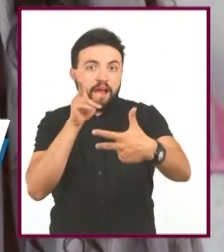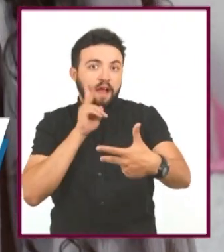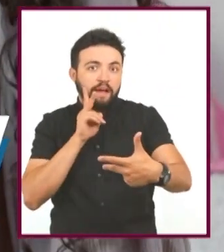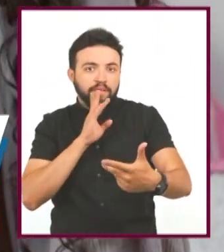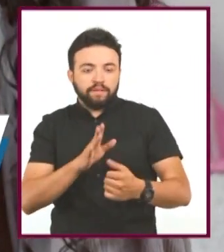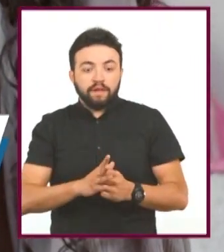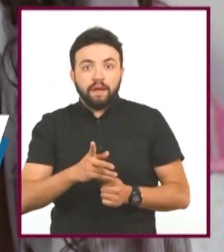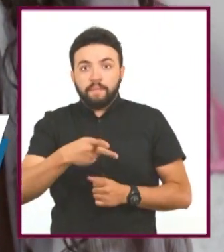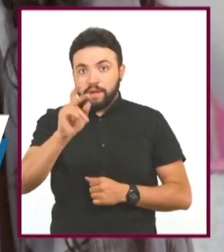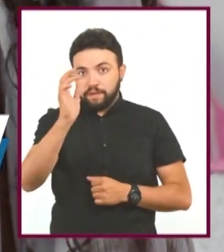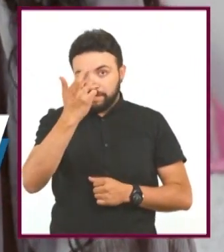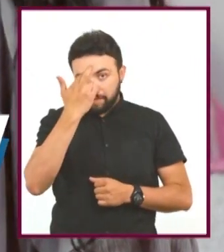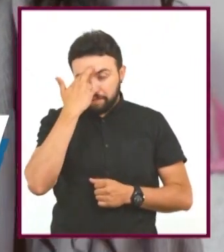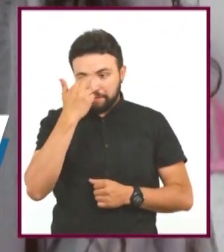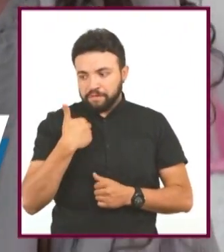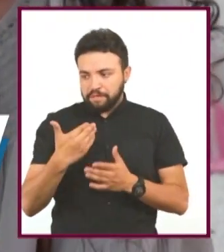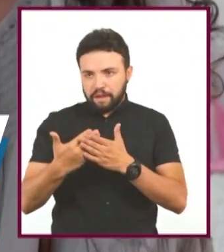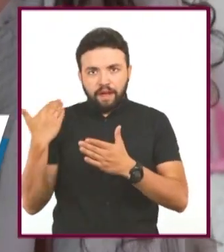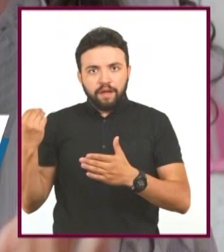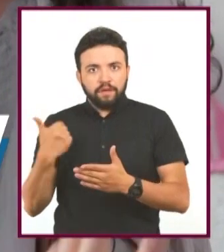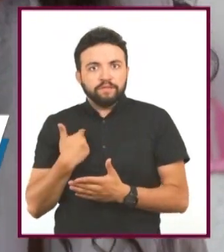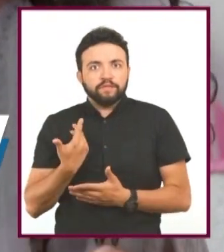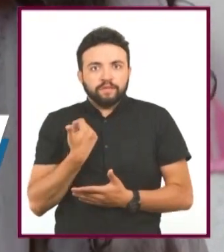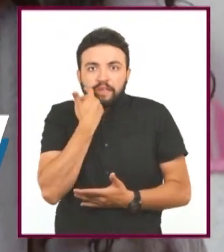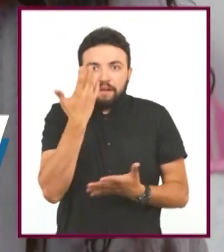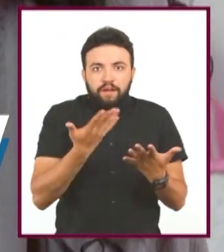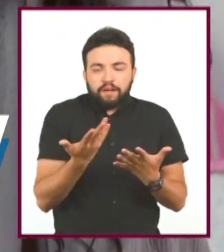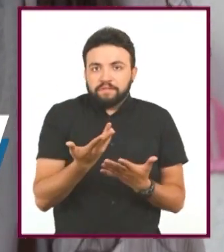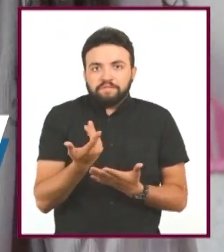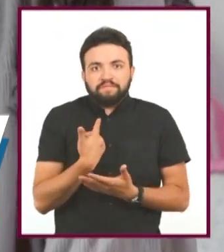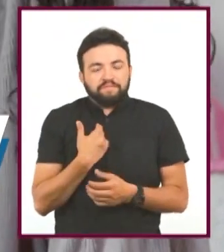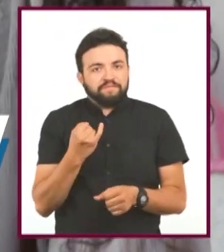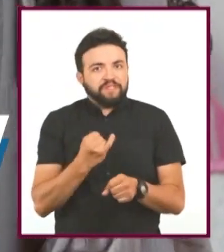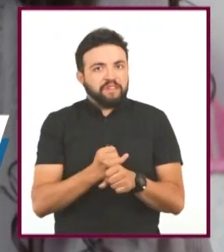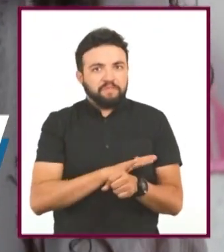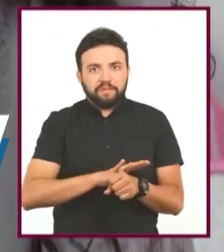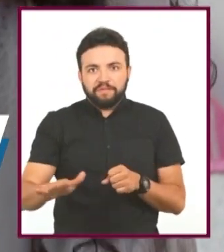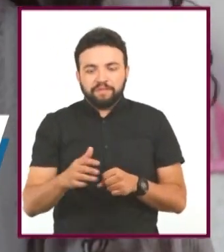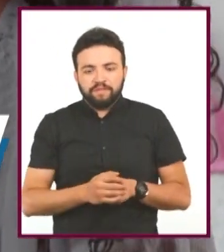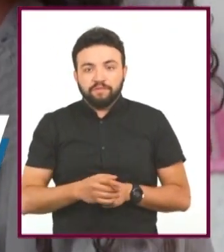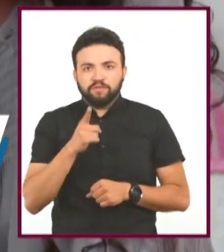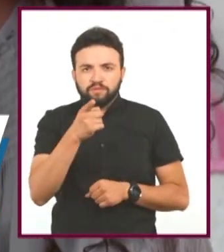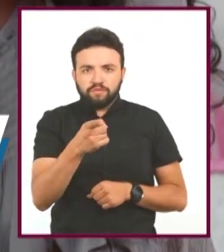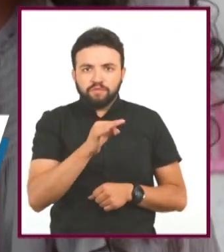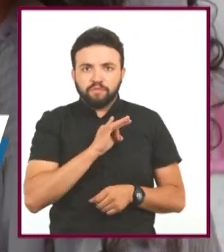pero recuerda que yo lo intenté y fue imposible. Bueno, yo también quiero probar.